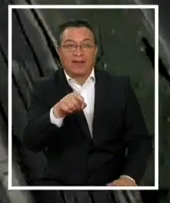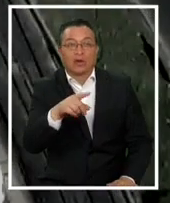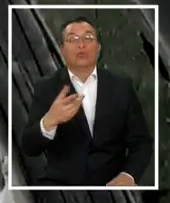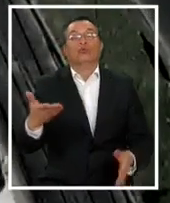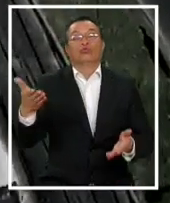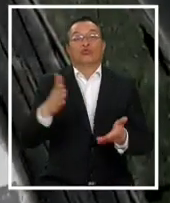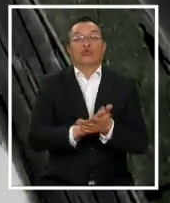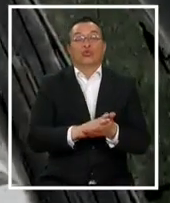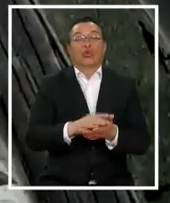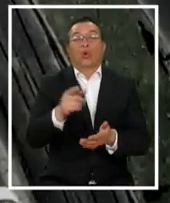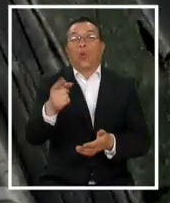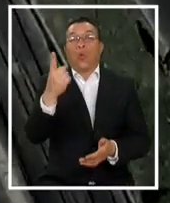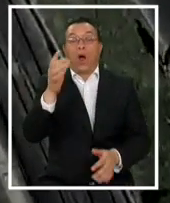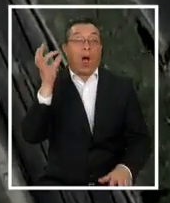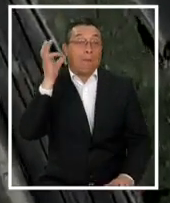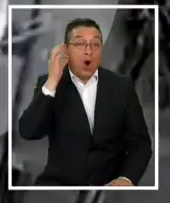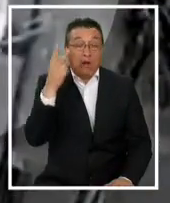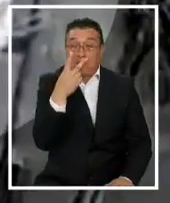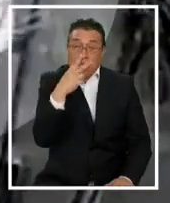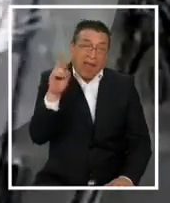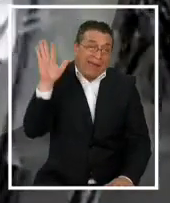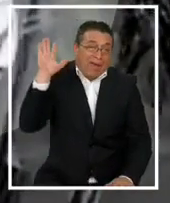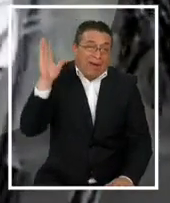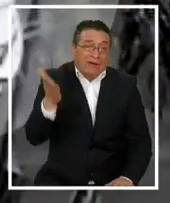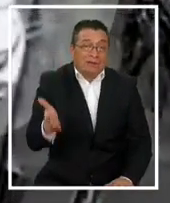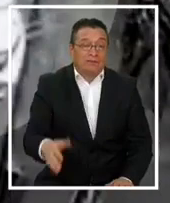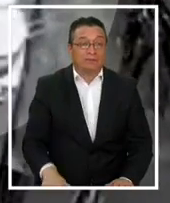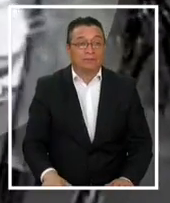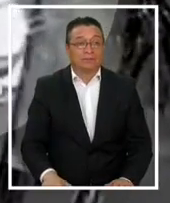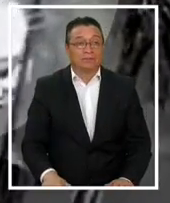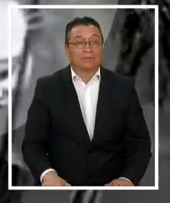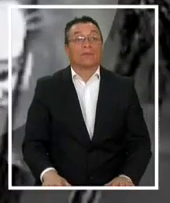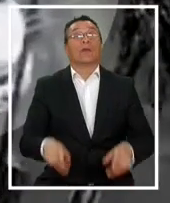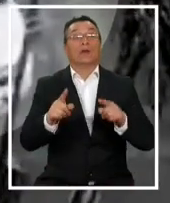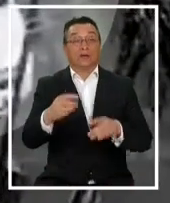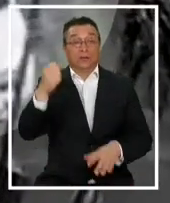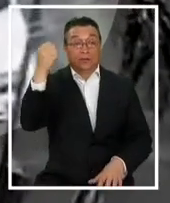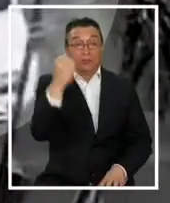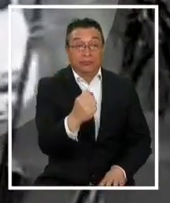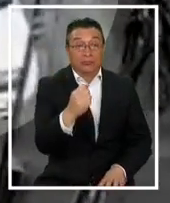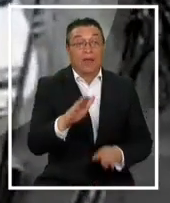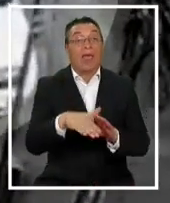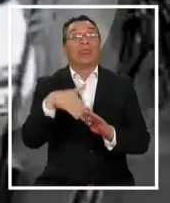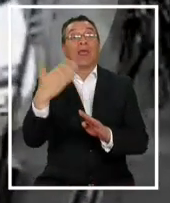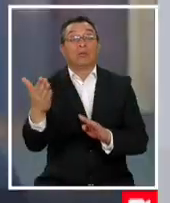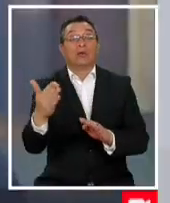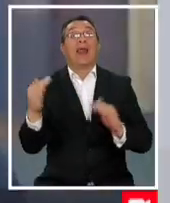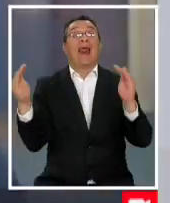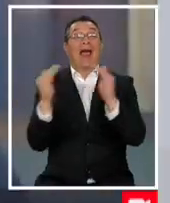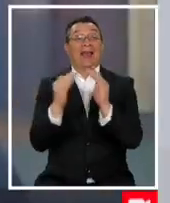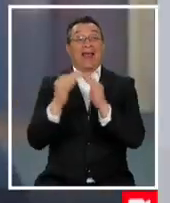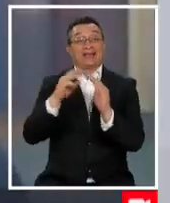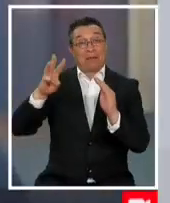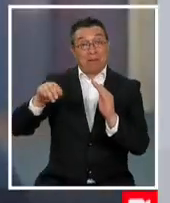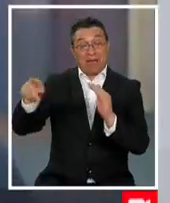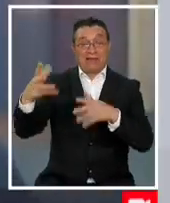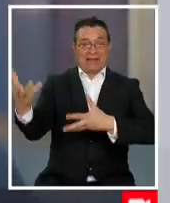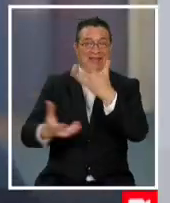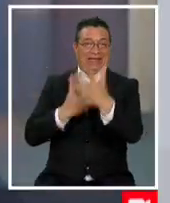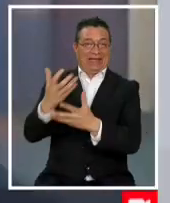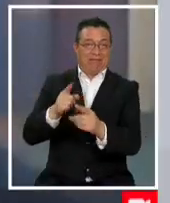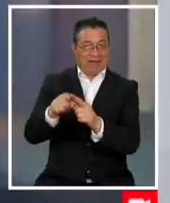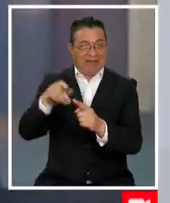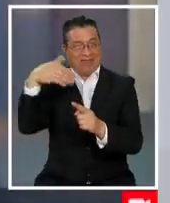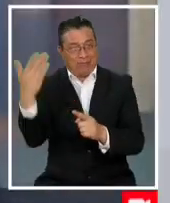con la vida de una mujer inocente. Después de este homicidio, efectivamente, se quema la casa de la madre de Israel.